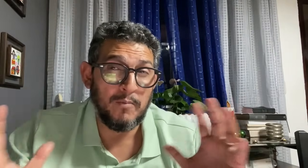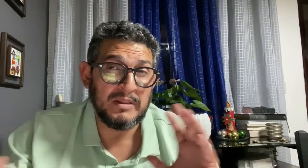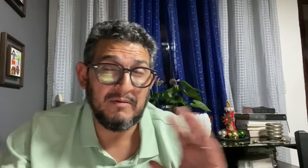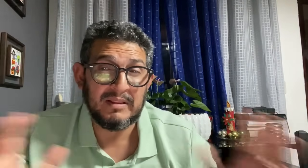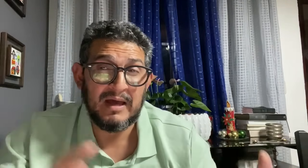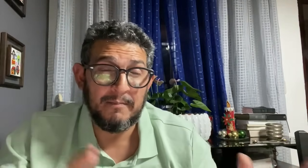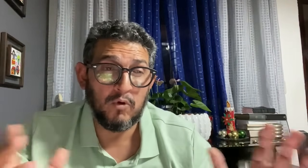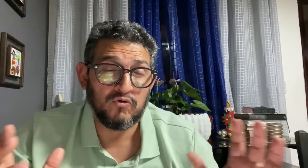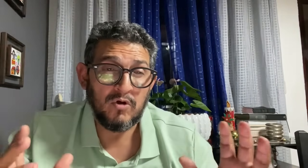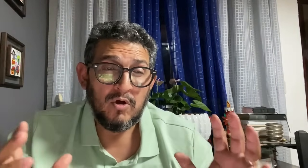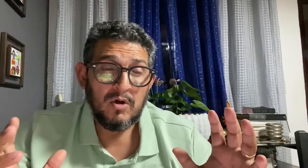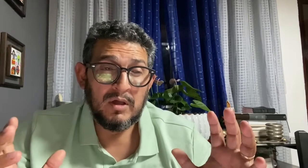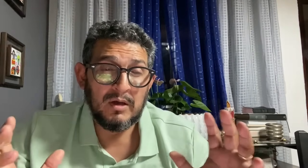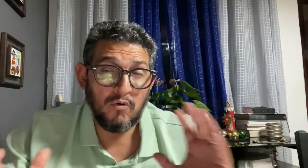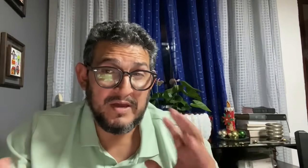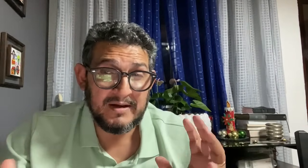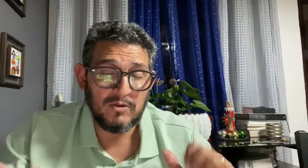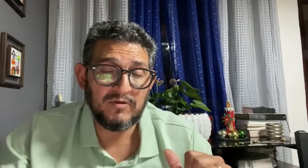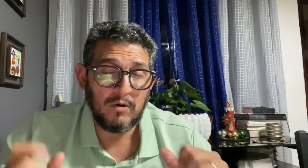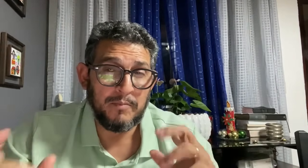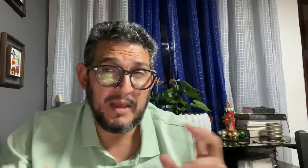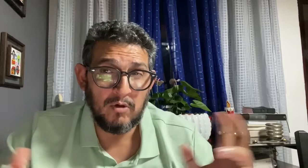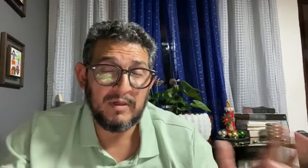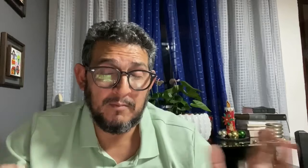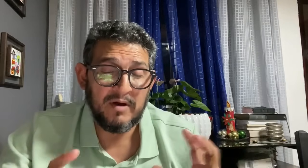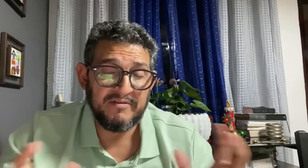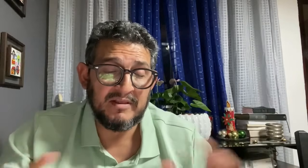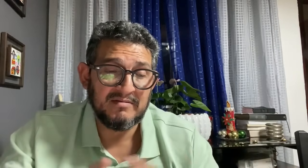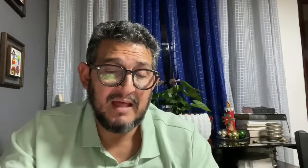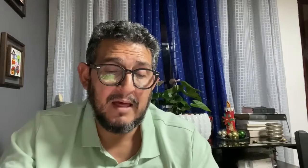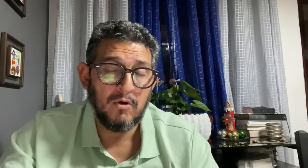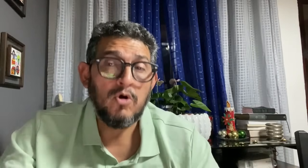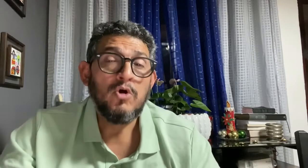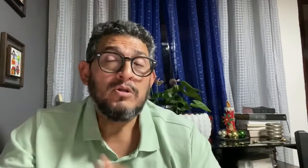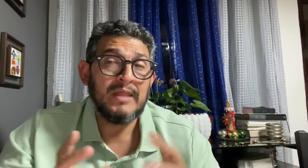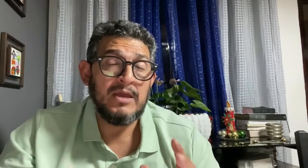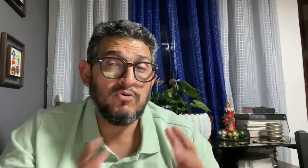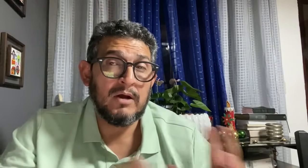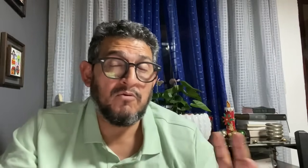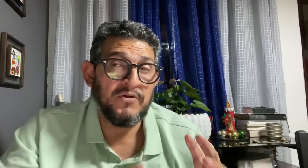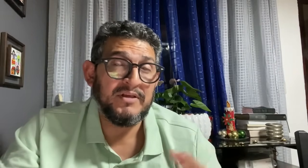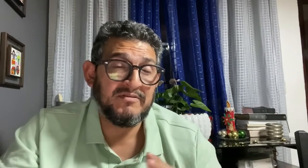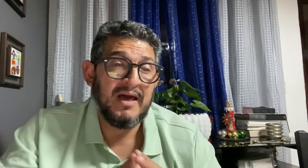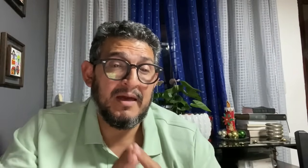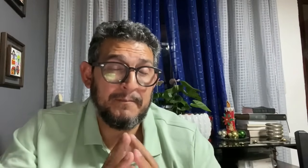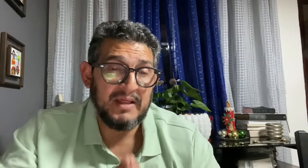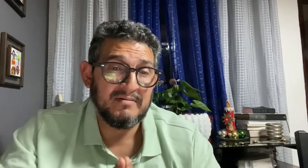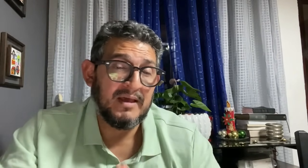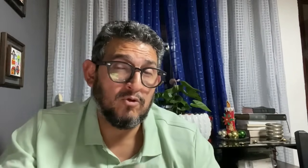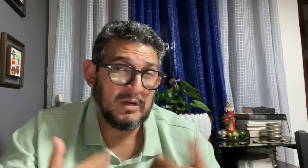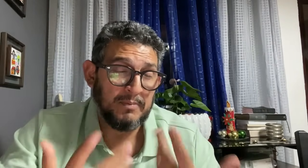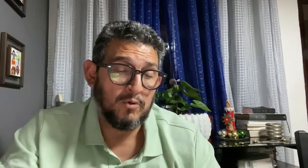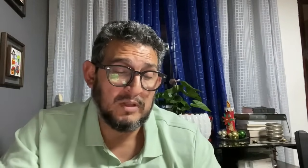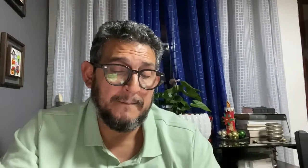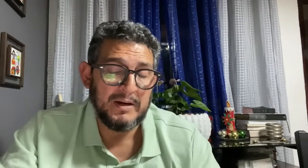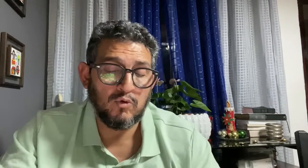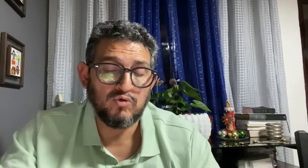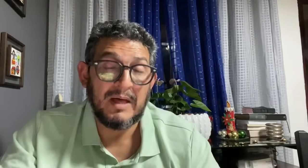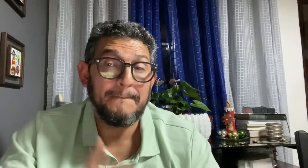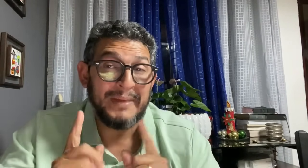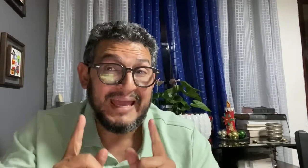las comitivas de ambos gobiernos, acompañados de ambos jefes de Estado. De ahí una conferencia de prensa en donde